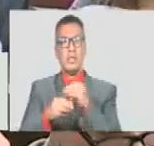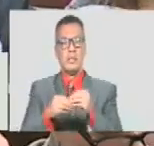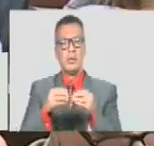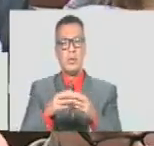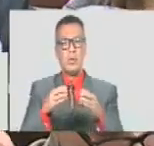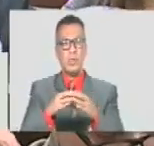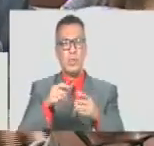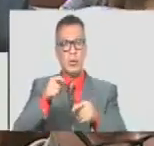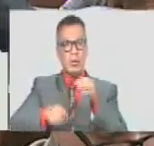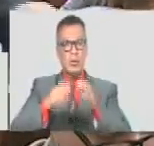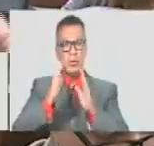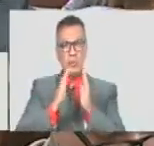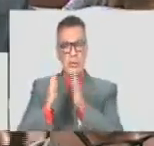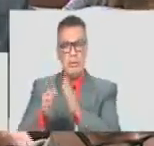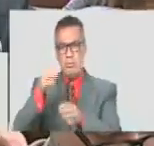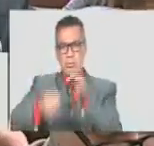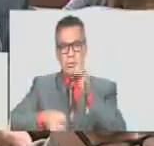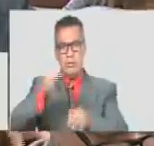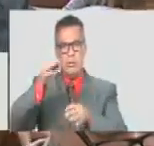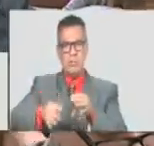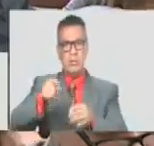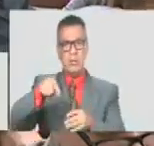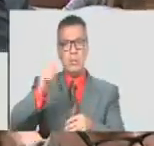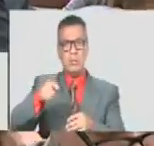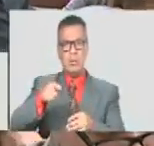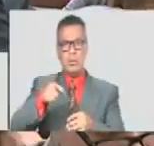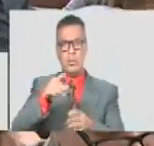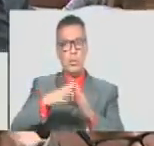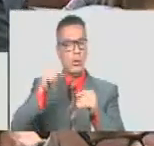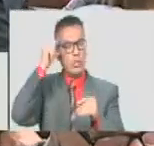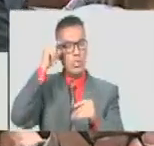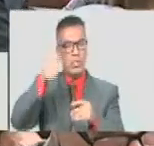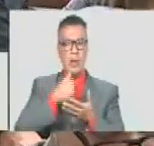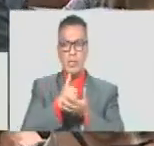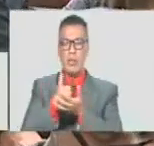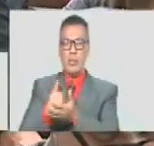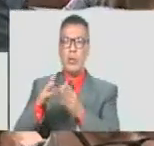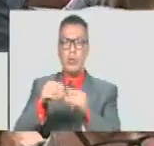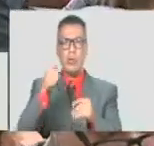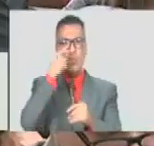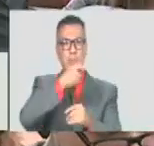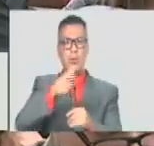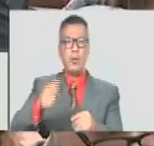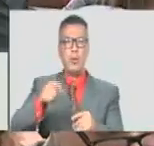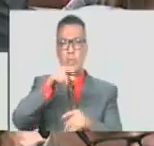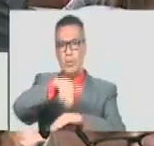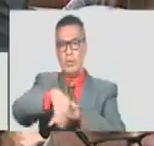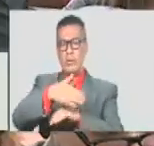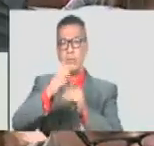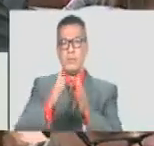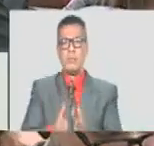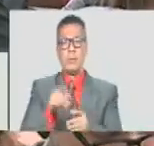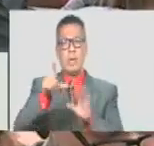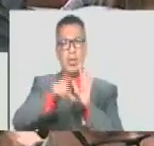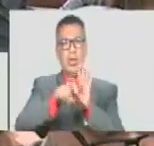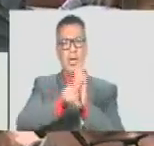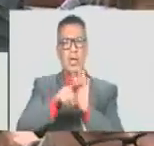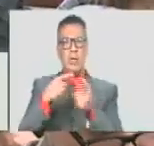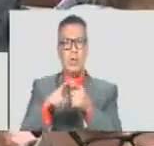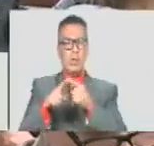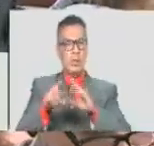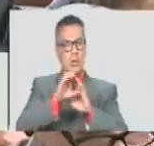ordenamiento jurídico que cada día van en beneficio de nuestros ciudadanos. Ley que cumple todos los